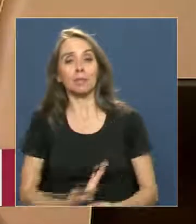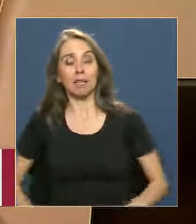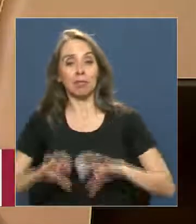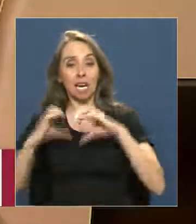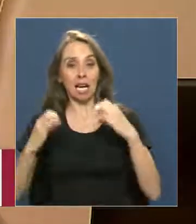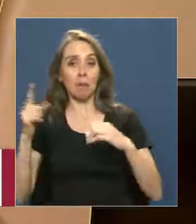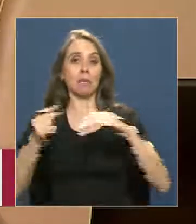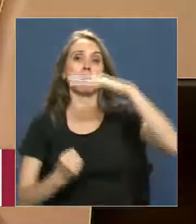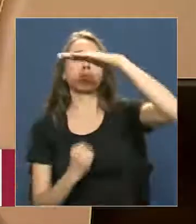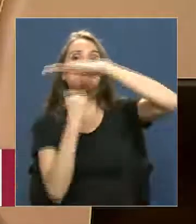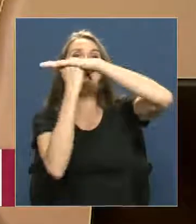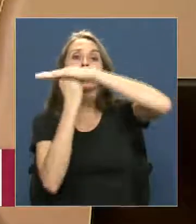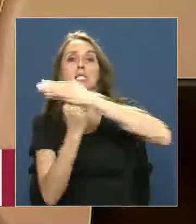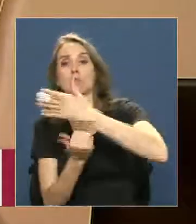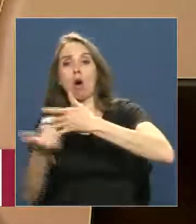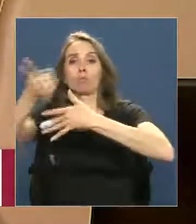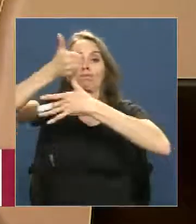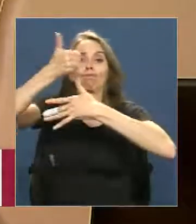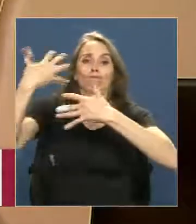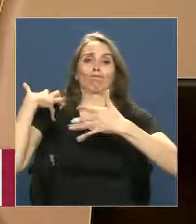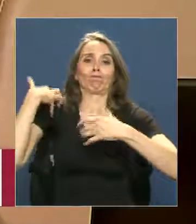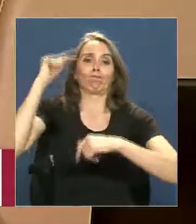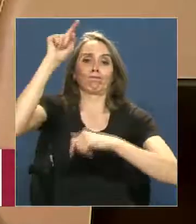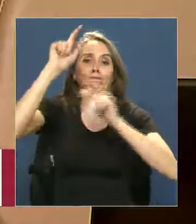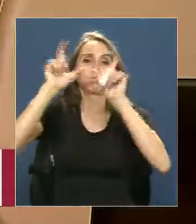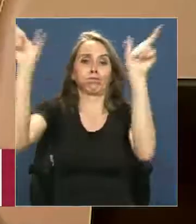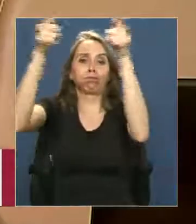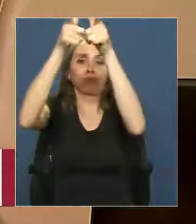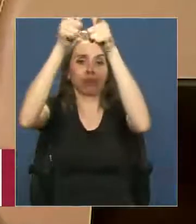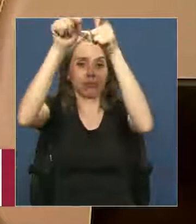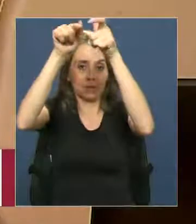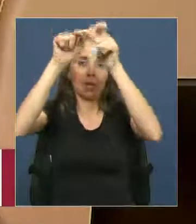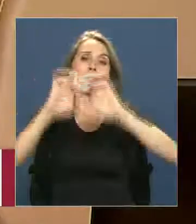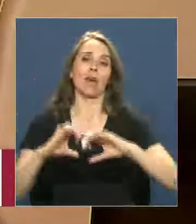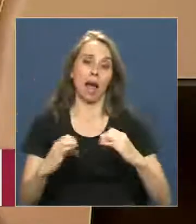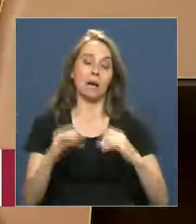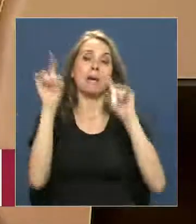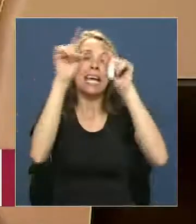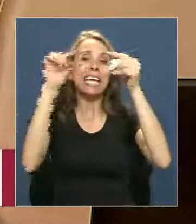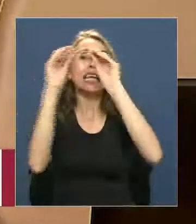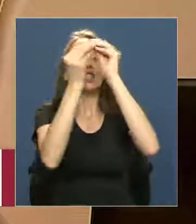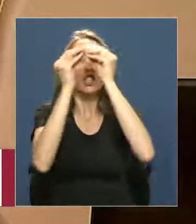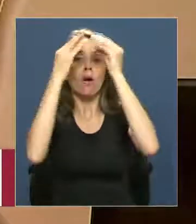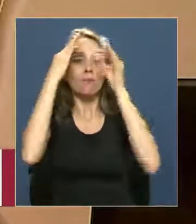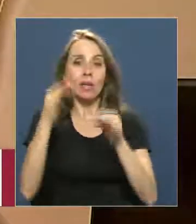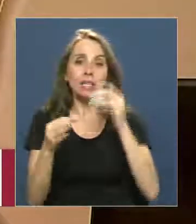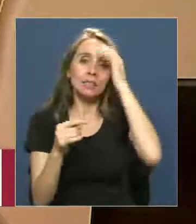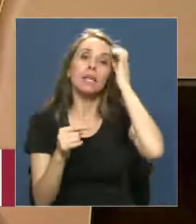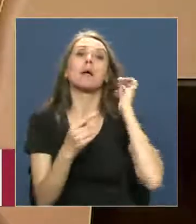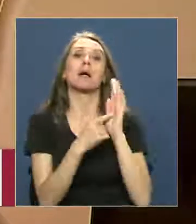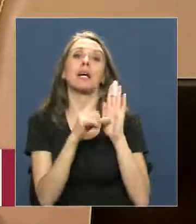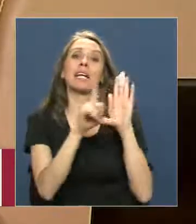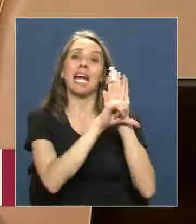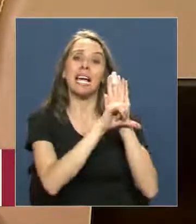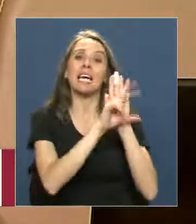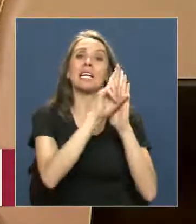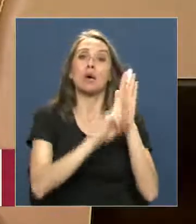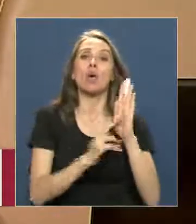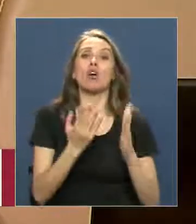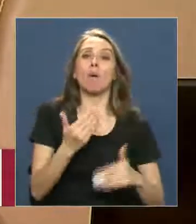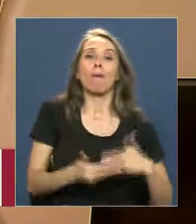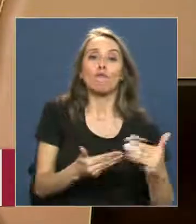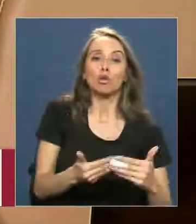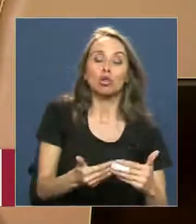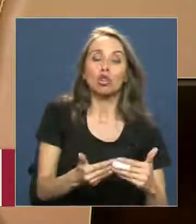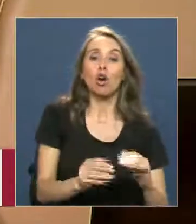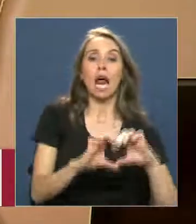máxima instancia, la más representativa, en fin, de nuestra Cámara. Bueno, por supuesto que esta ley regule tanto el funcionamiento de la Cámara como del Senado.